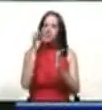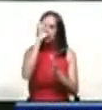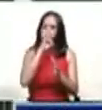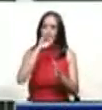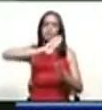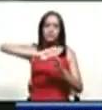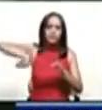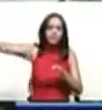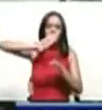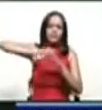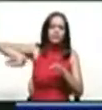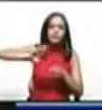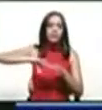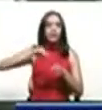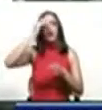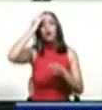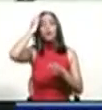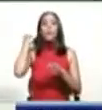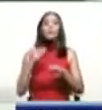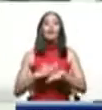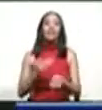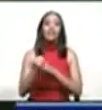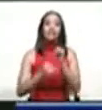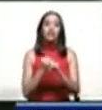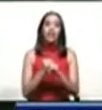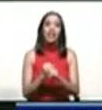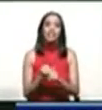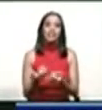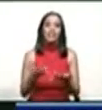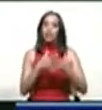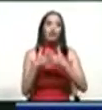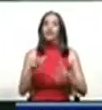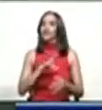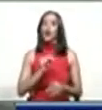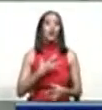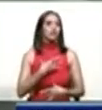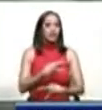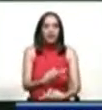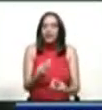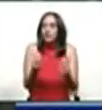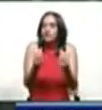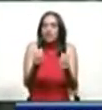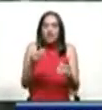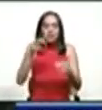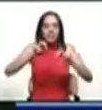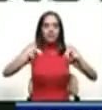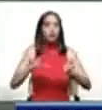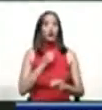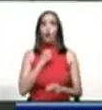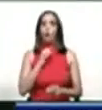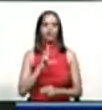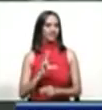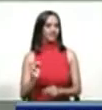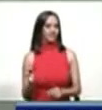las transnacionales y al imperio no le convenía que hubiera muchas investigaciones de parte